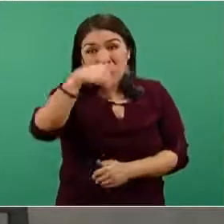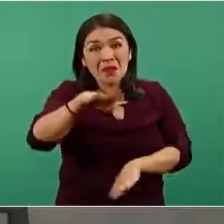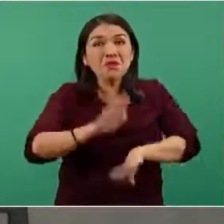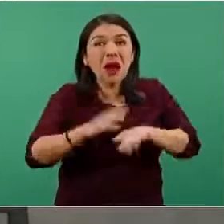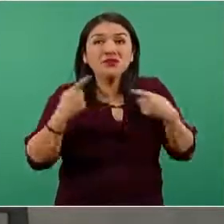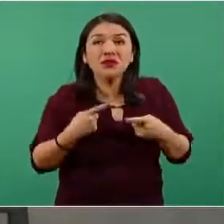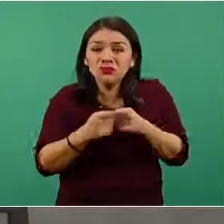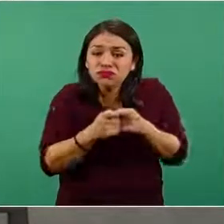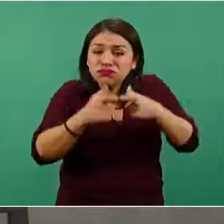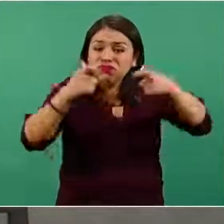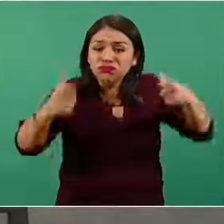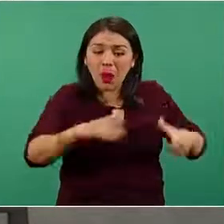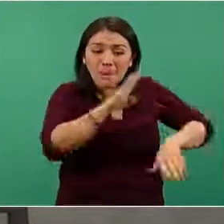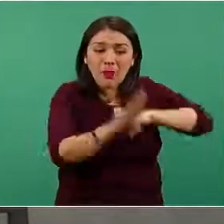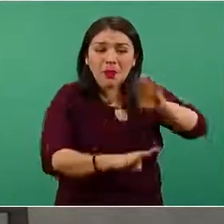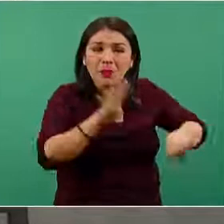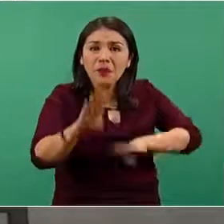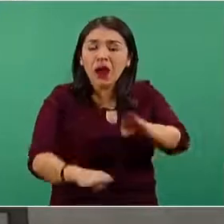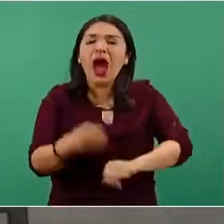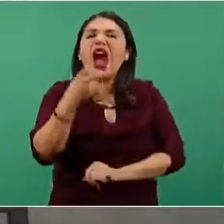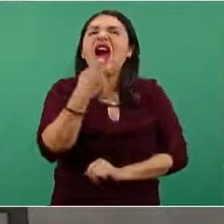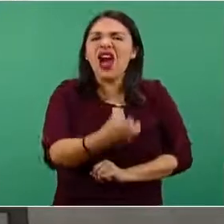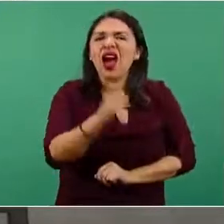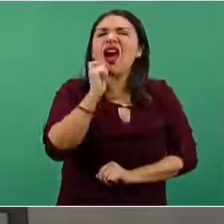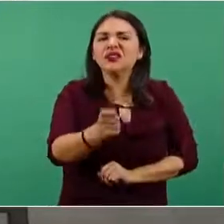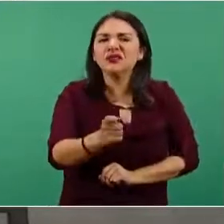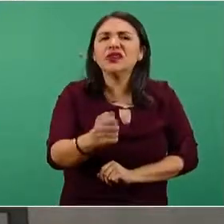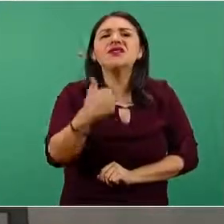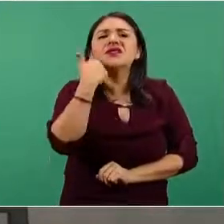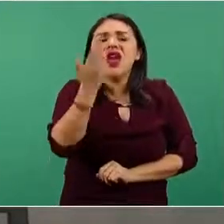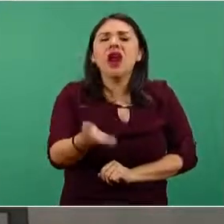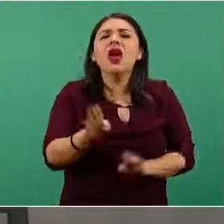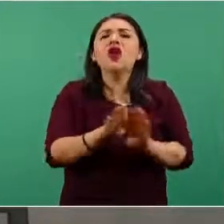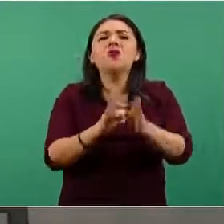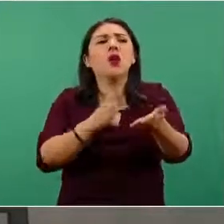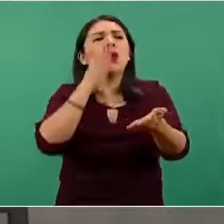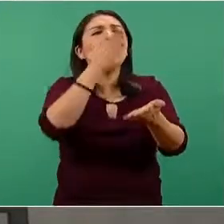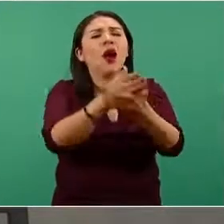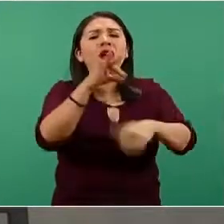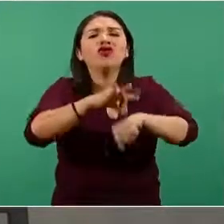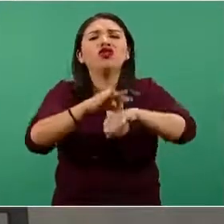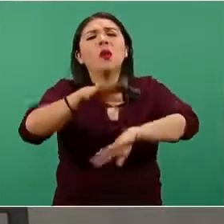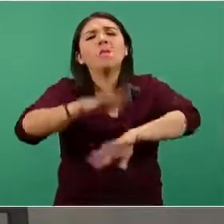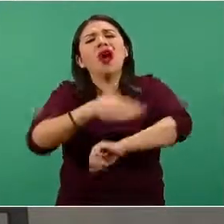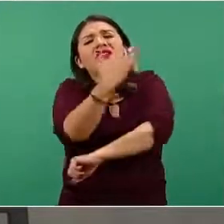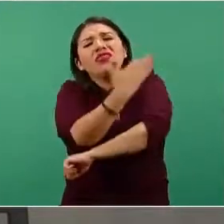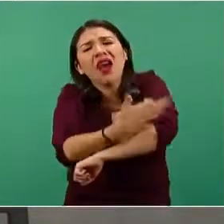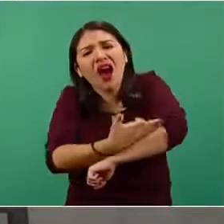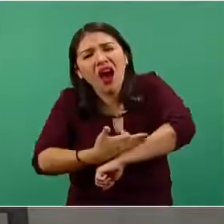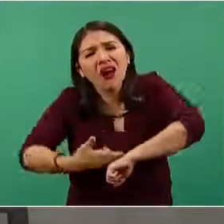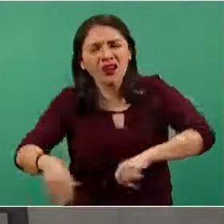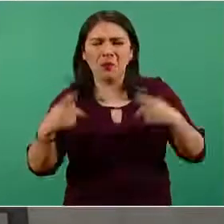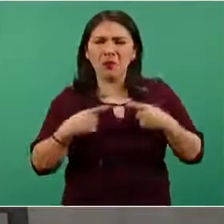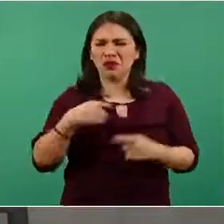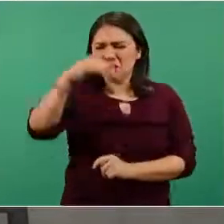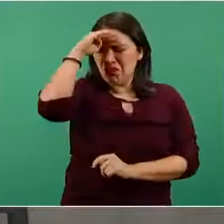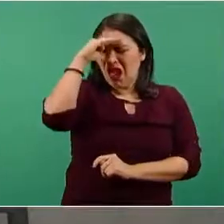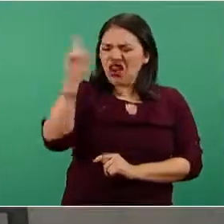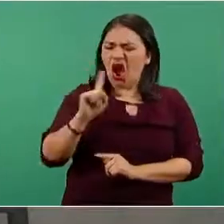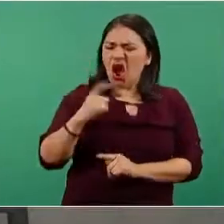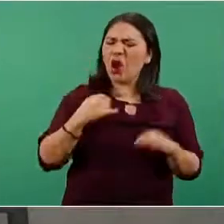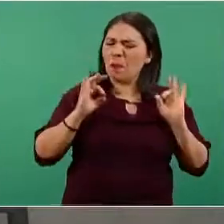de las personas fue la búsqueda tardía de atención. Personas que se confiaron, personas